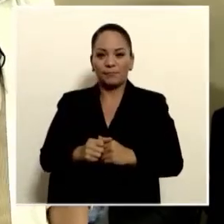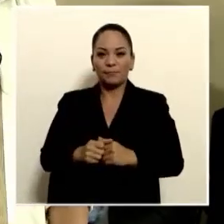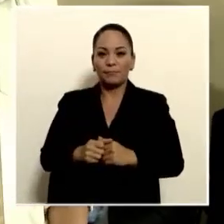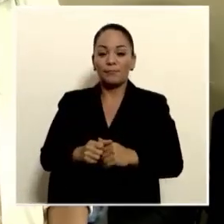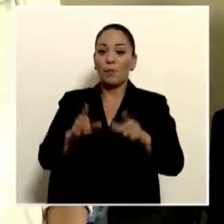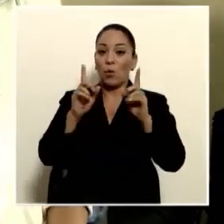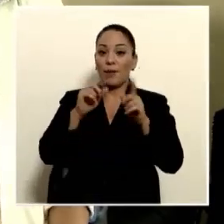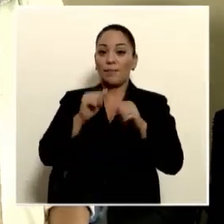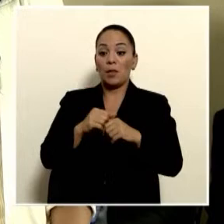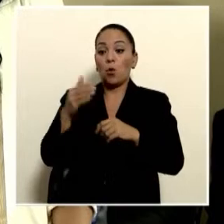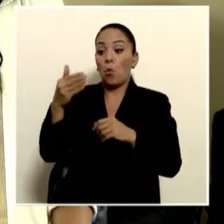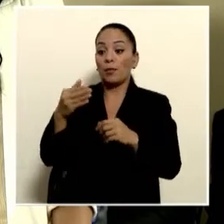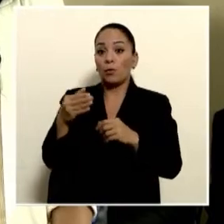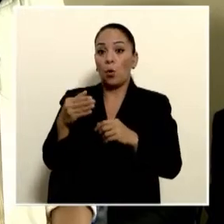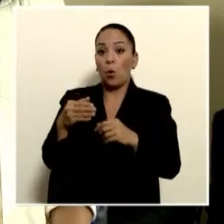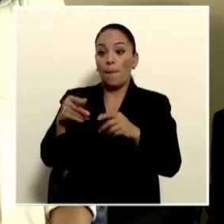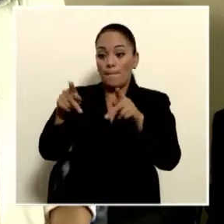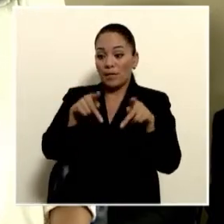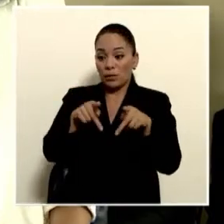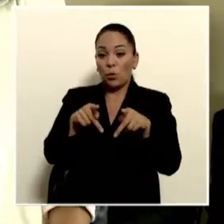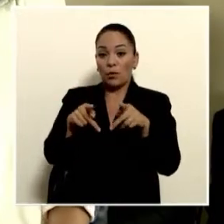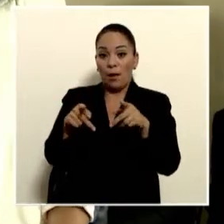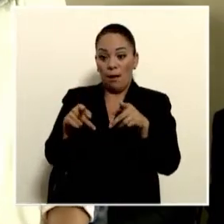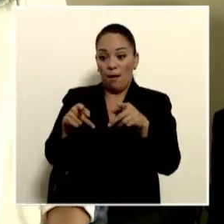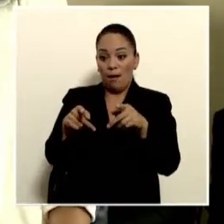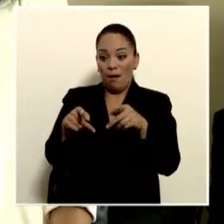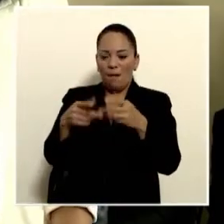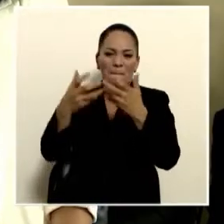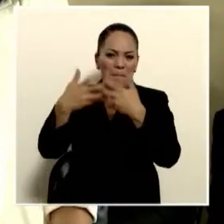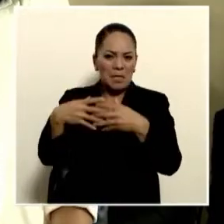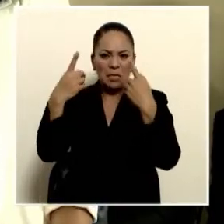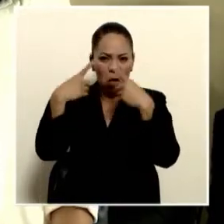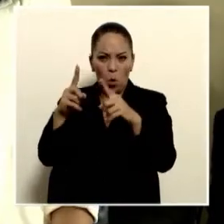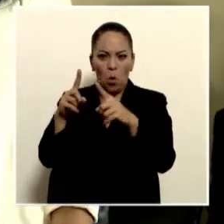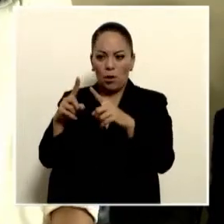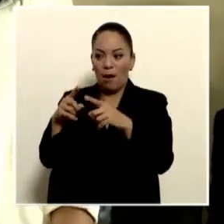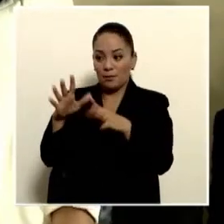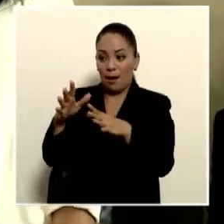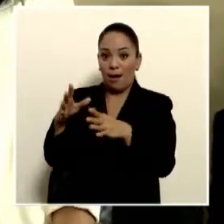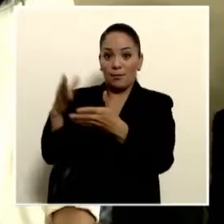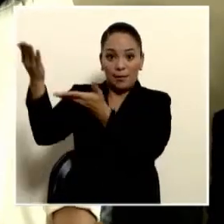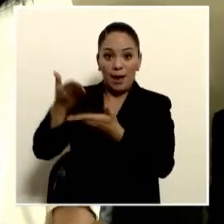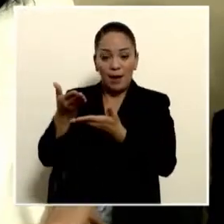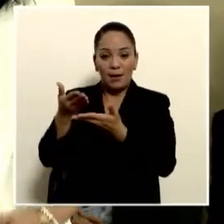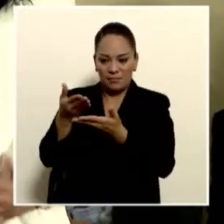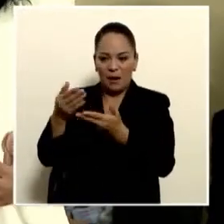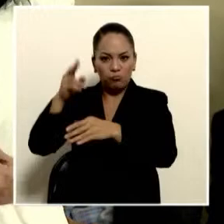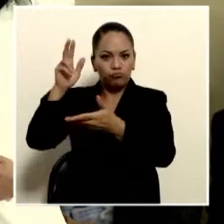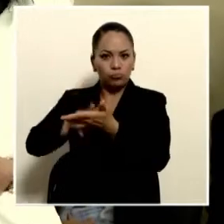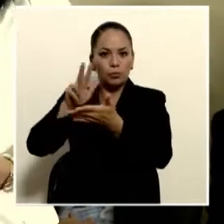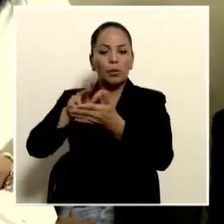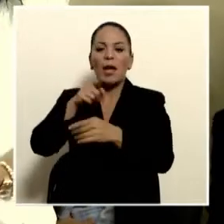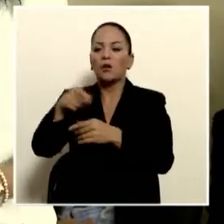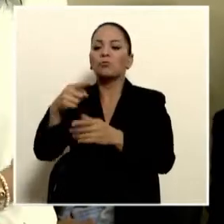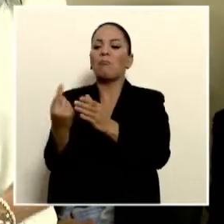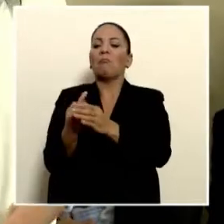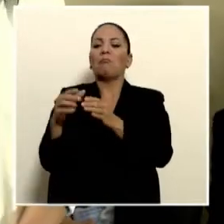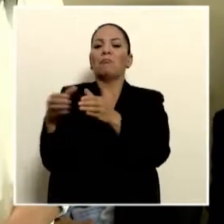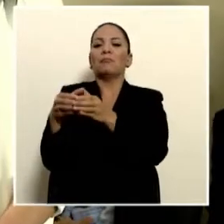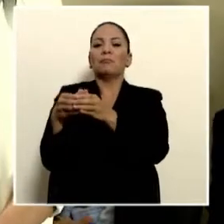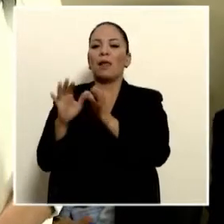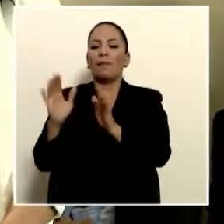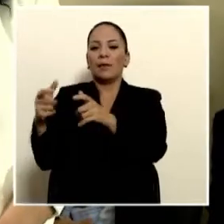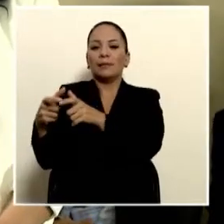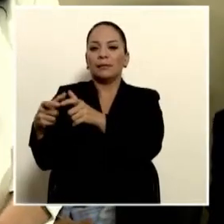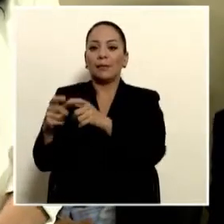el registro, le daban un monopolio, todavía se lo dan. Este gobierno decidió, es